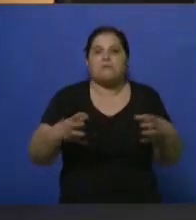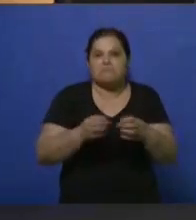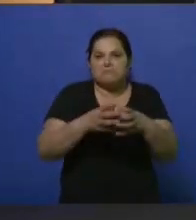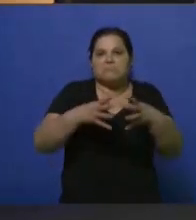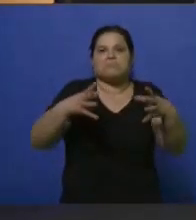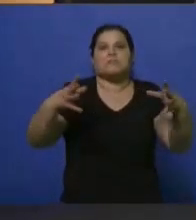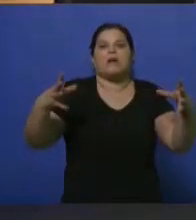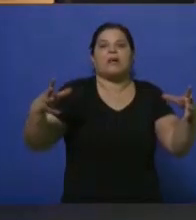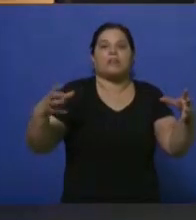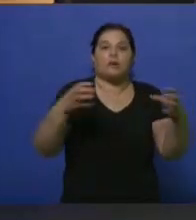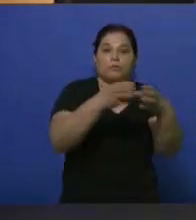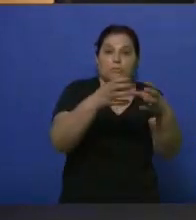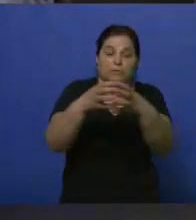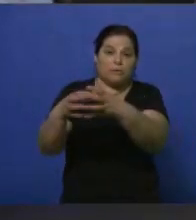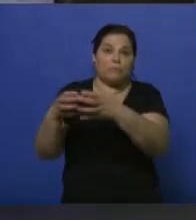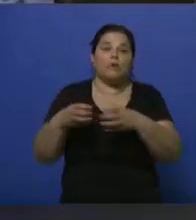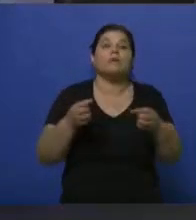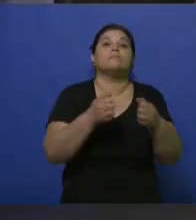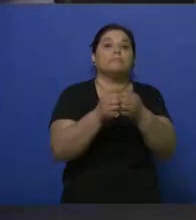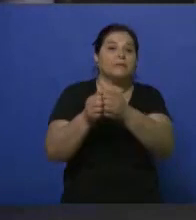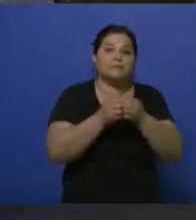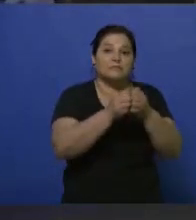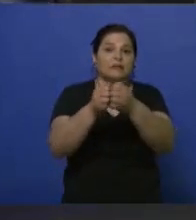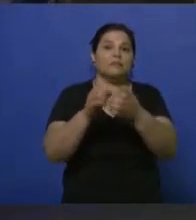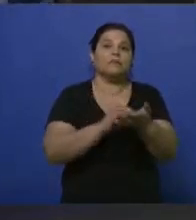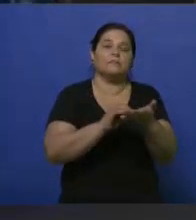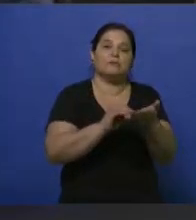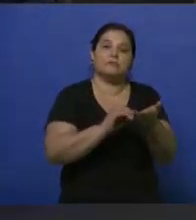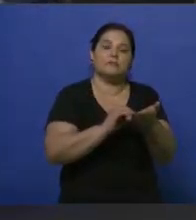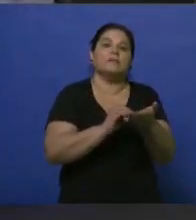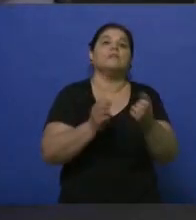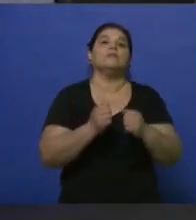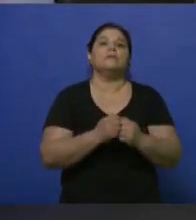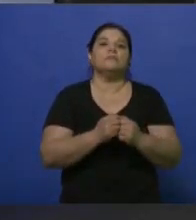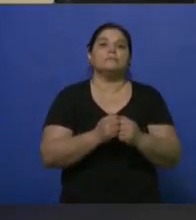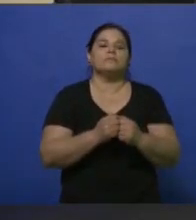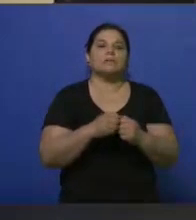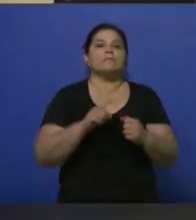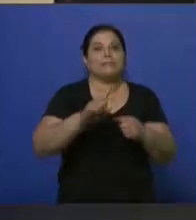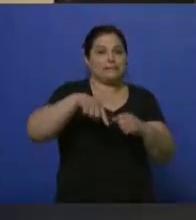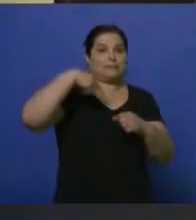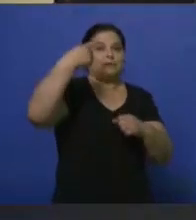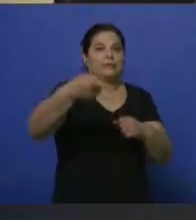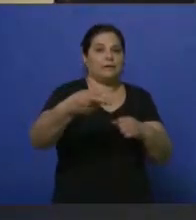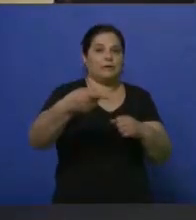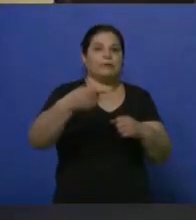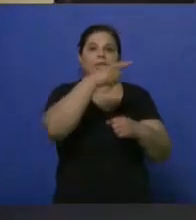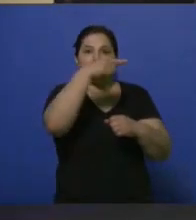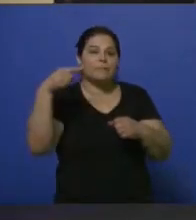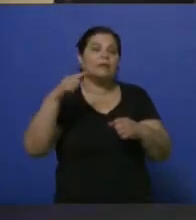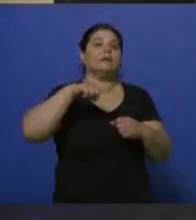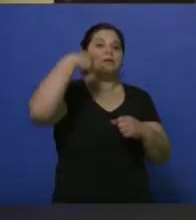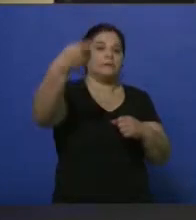grupos, en realidad empresarios, van a implantar también condiciones sobre el proceso. Yo la semana que viene tengo reuniones en Salta